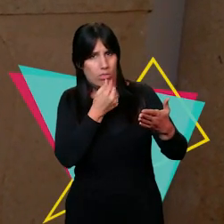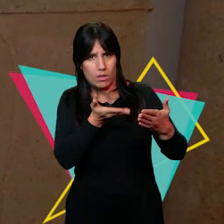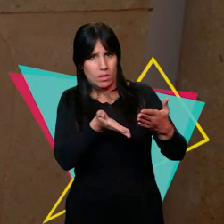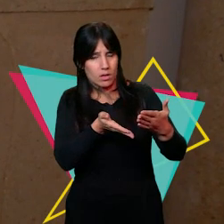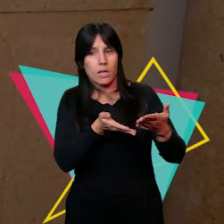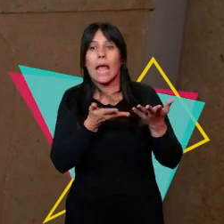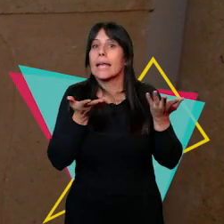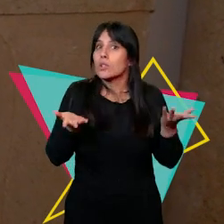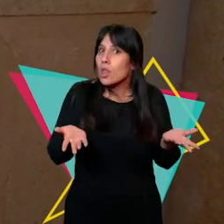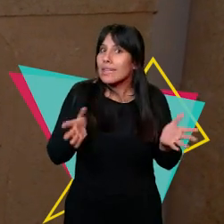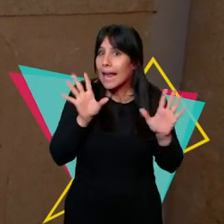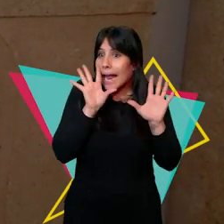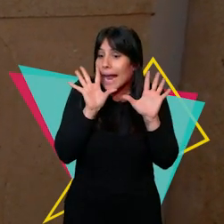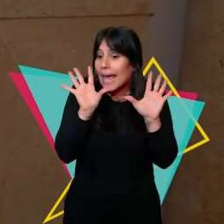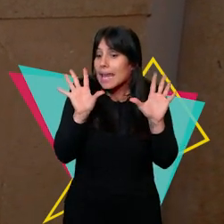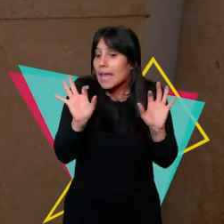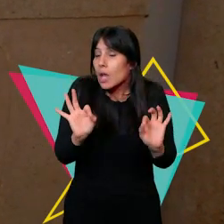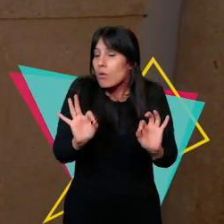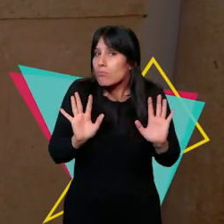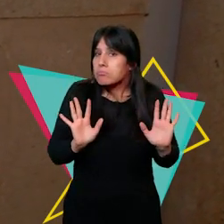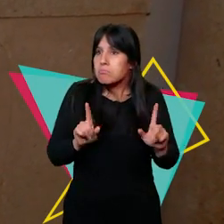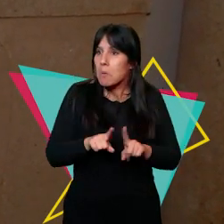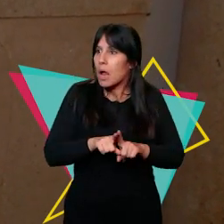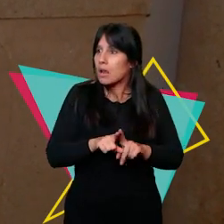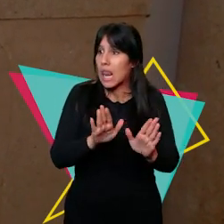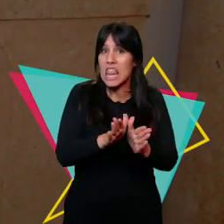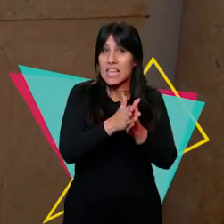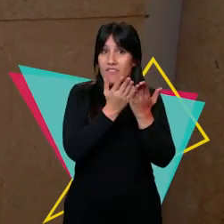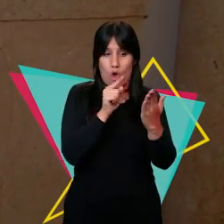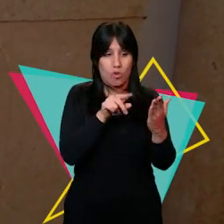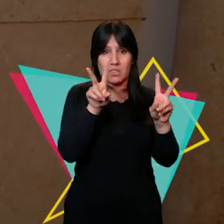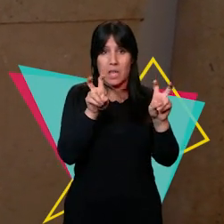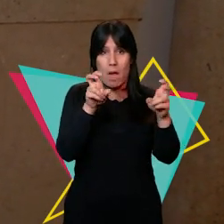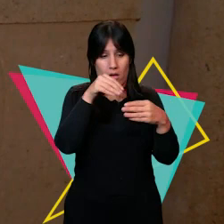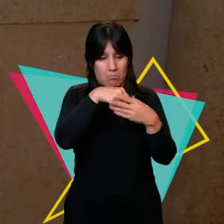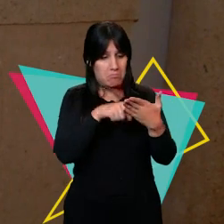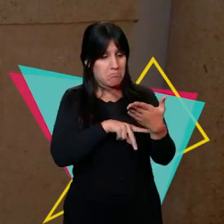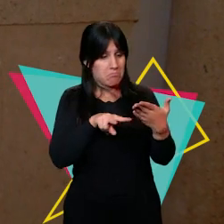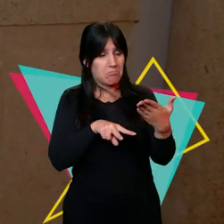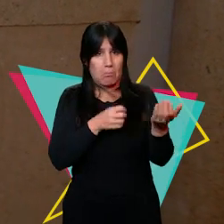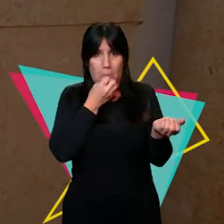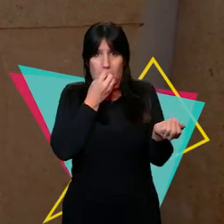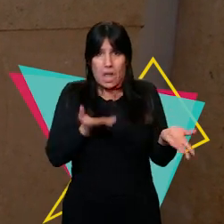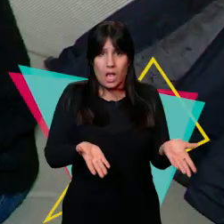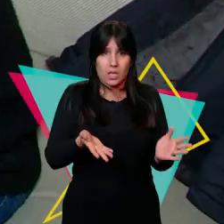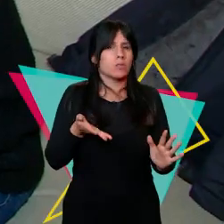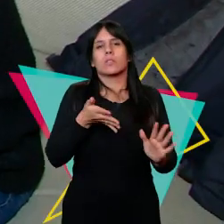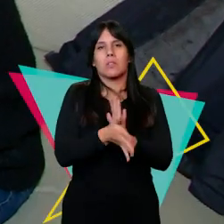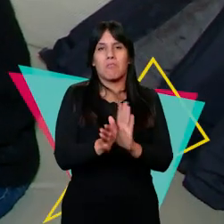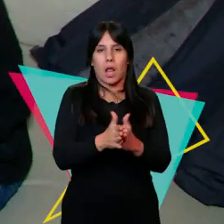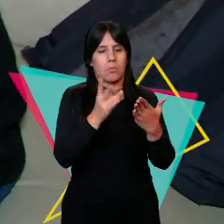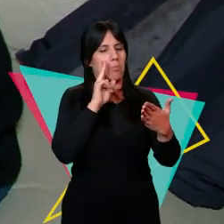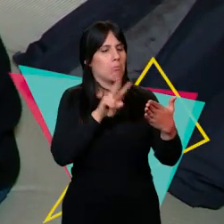creo que la temática también está bien y creo que es un libro que se puede